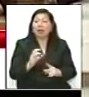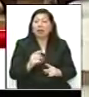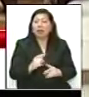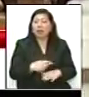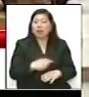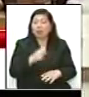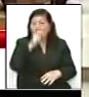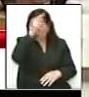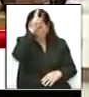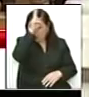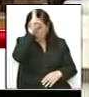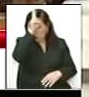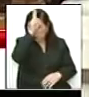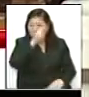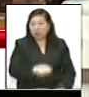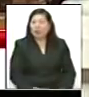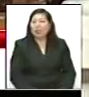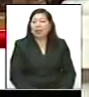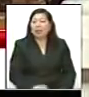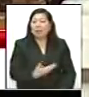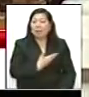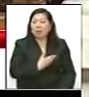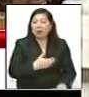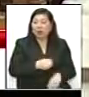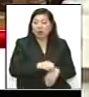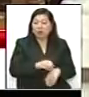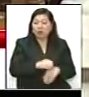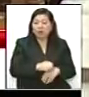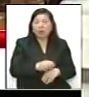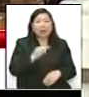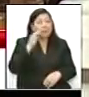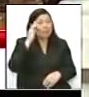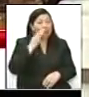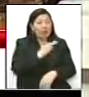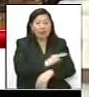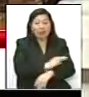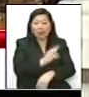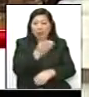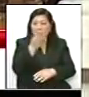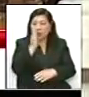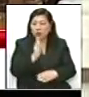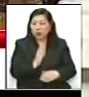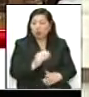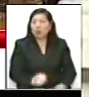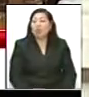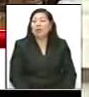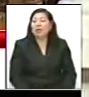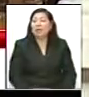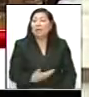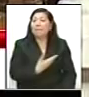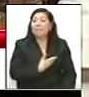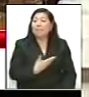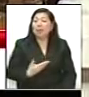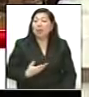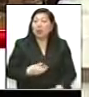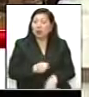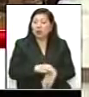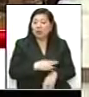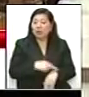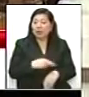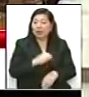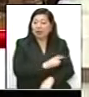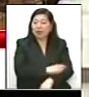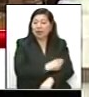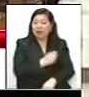Regional de Cusco, Dani Celi, presidente del Consejo Regional de Madre de Dios, Luz Delia Huancapaza Cora, presidenta del Consejo Regional de